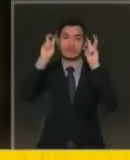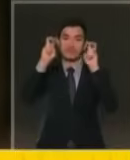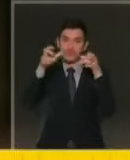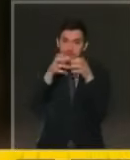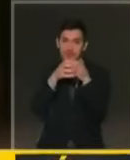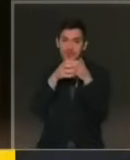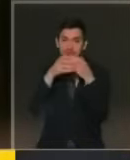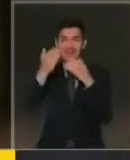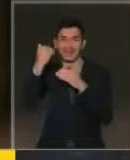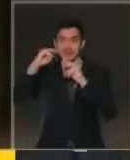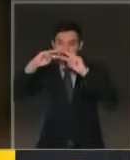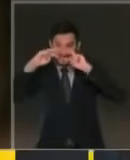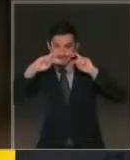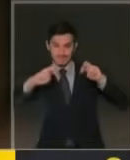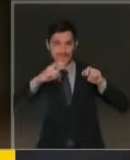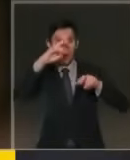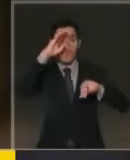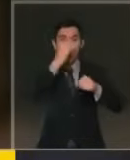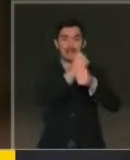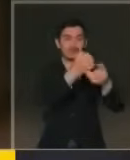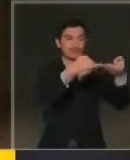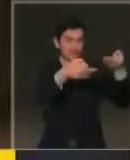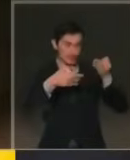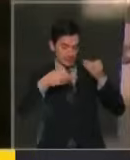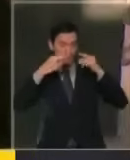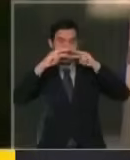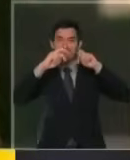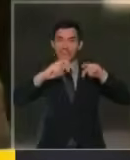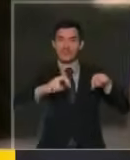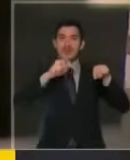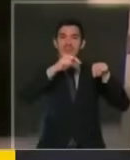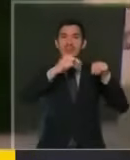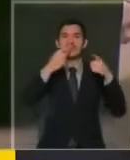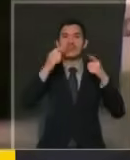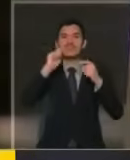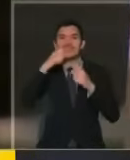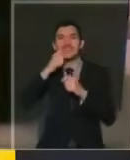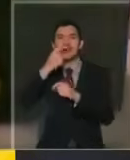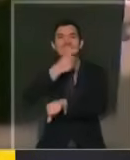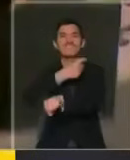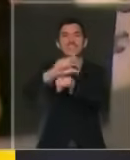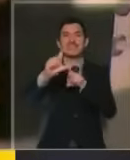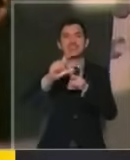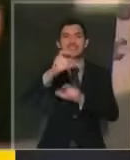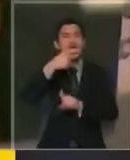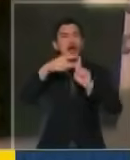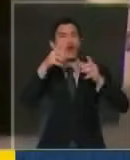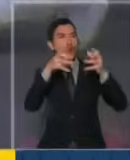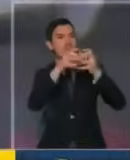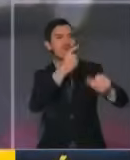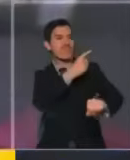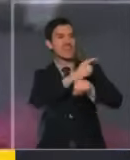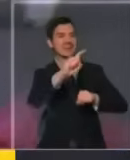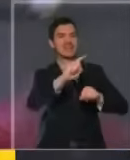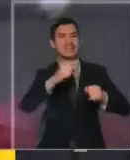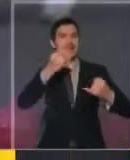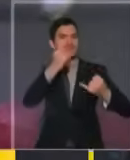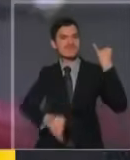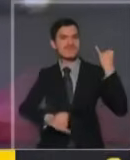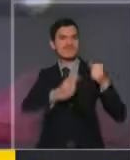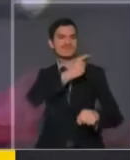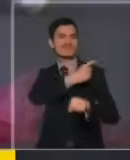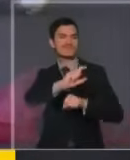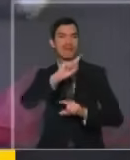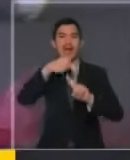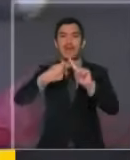de la investigación entregada por las policías, es que se están haciendo ajustes de cuentas con miembros de bandas enemigas. Incluso esta